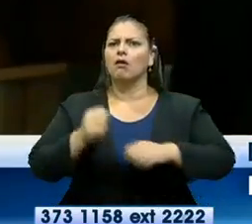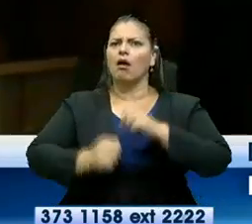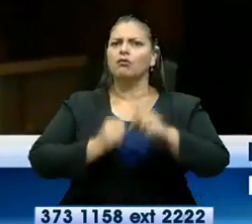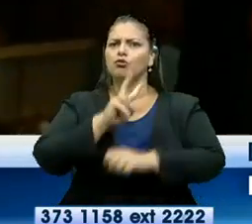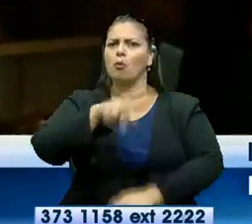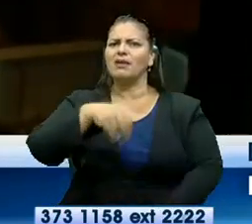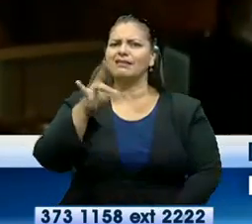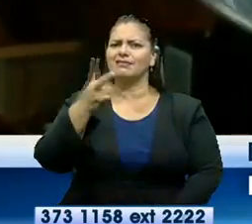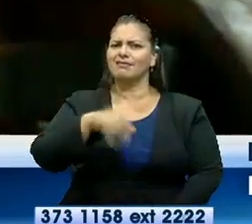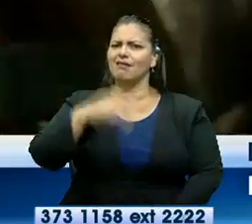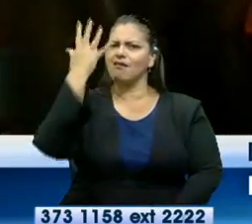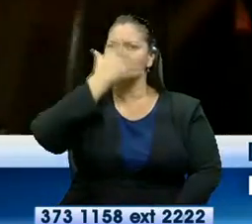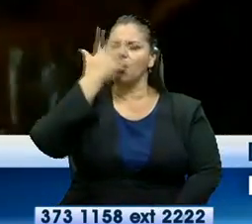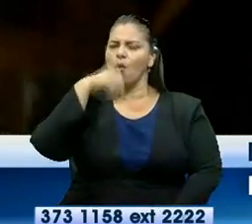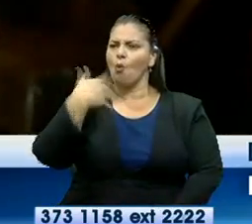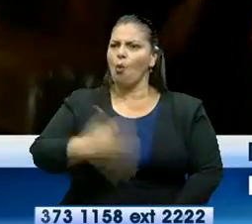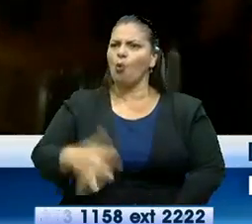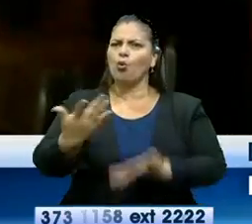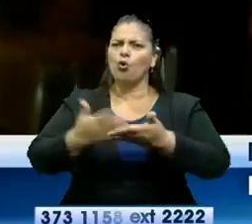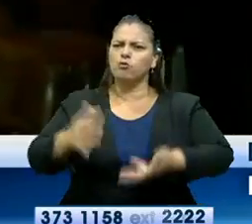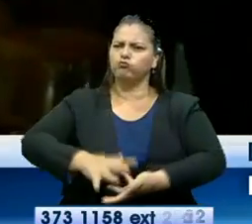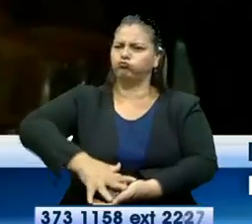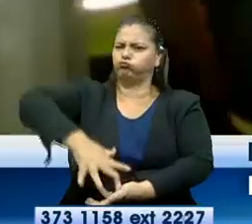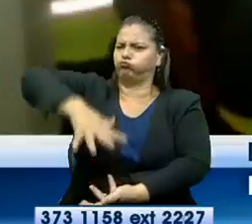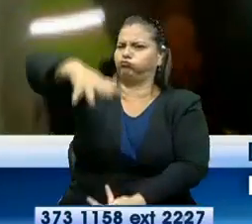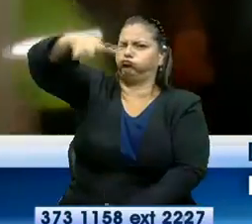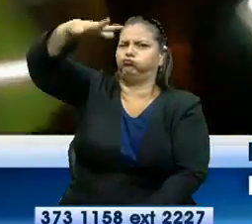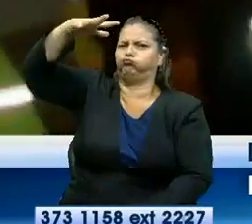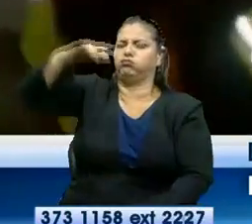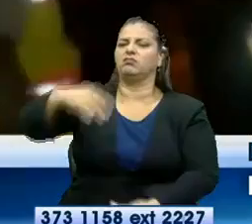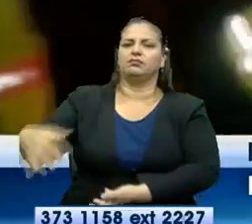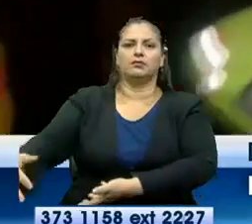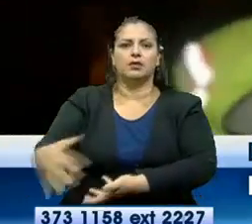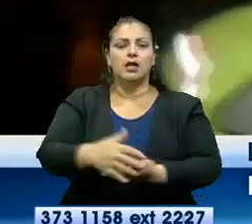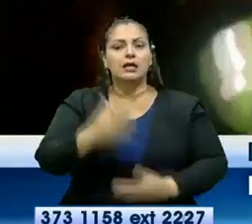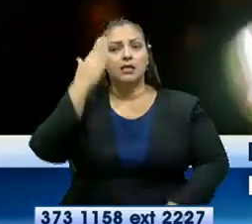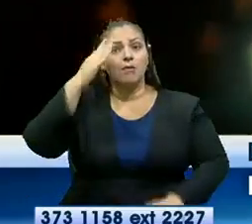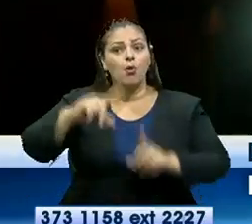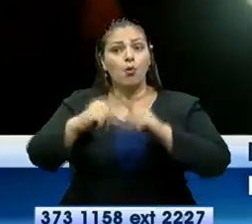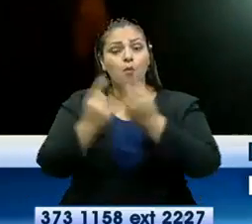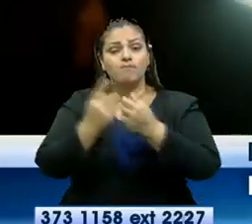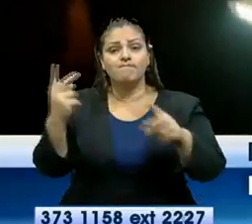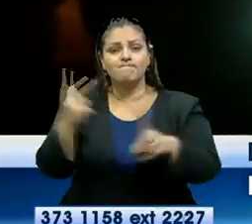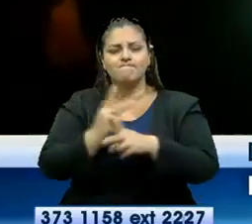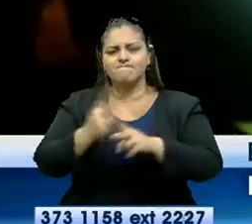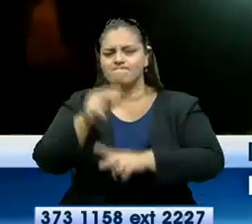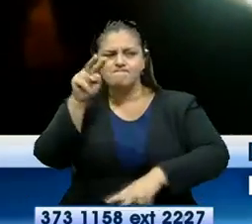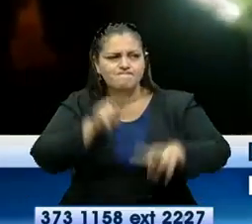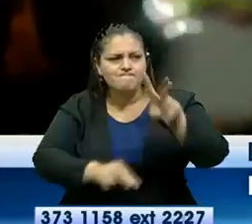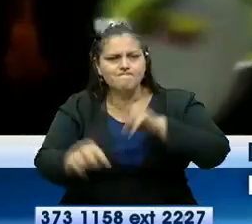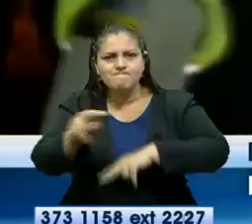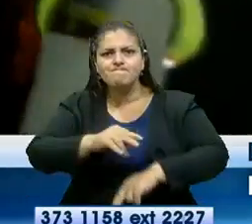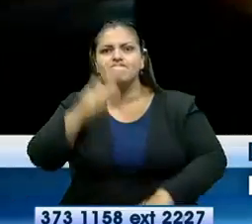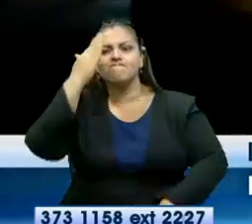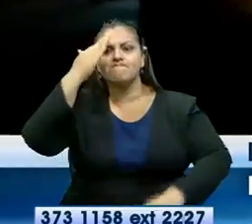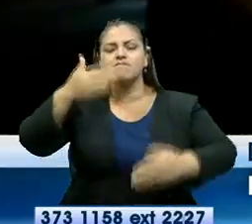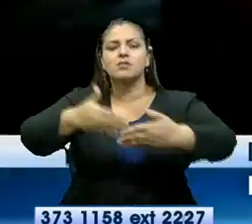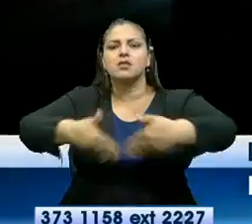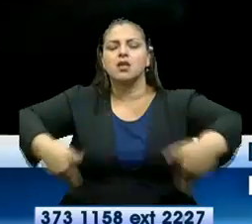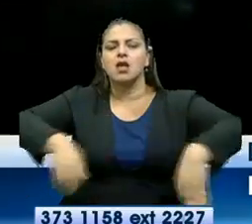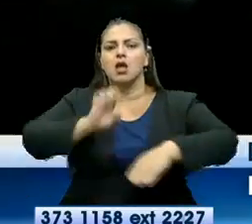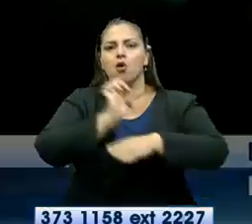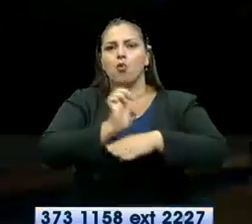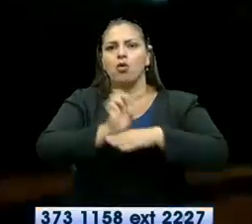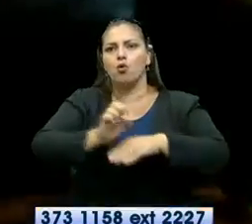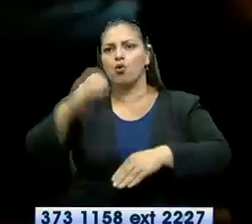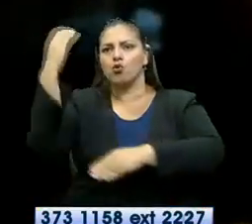país. Aparentemente se trataría de una red que se mueve por los puntos vulnerables que tiene el cantón fronterizo,